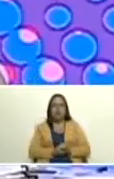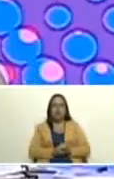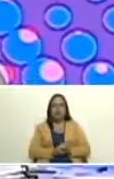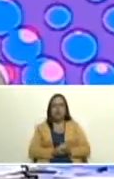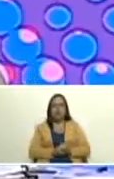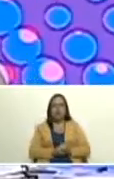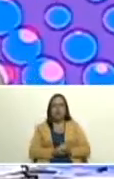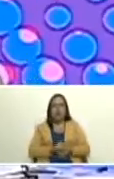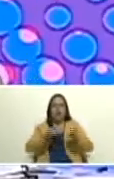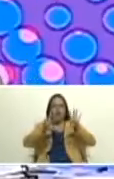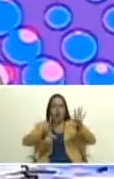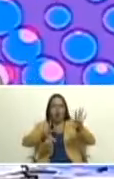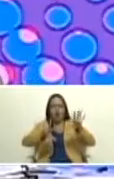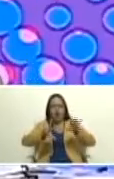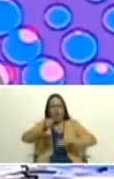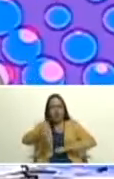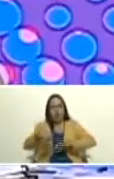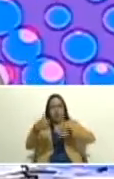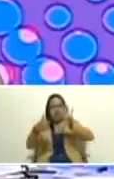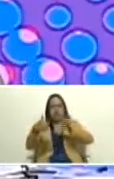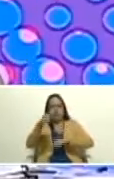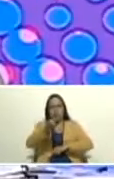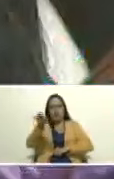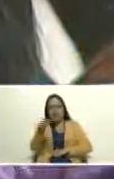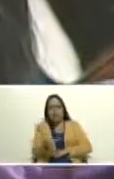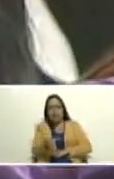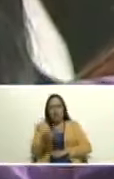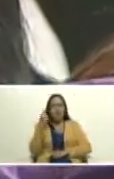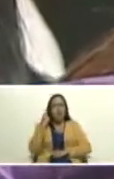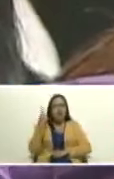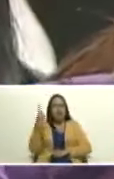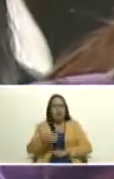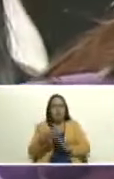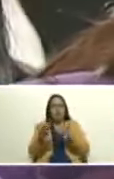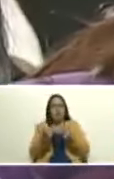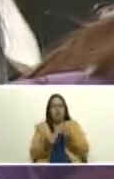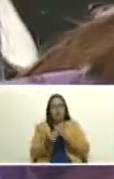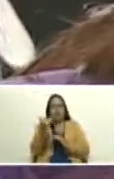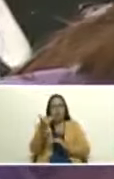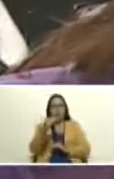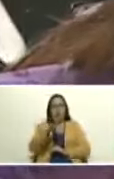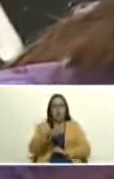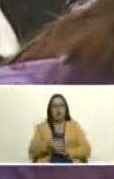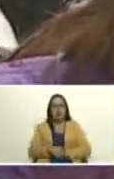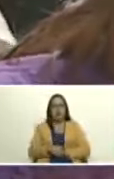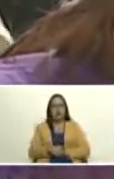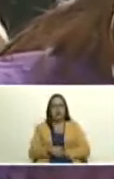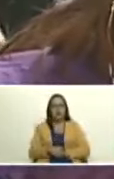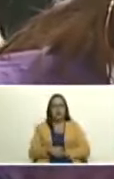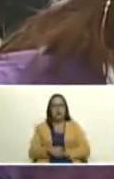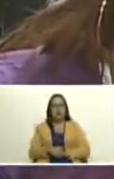El 8.6% de las mujeres también es alto el número, es alto.